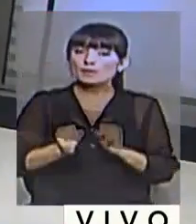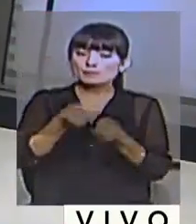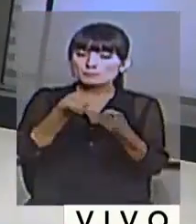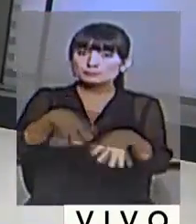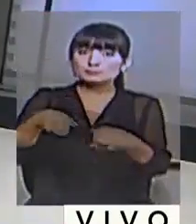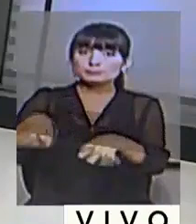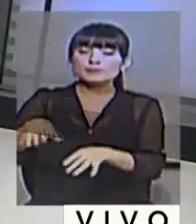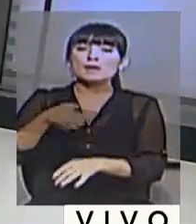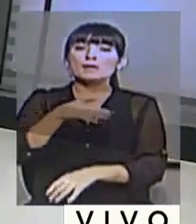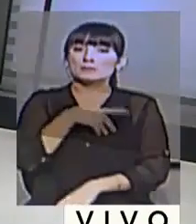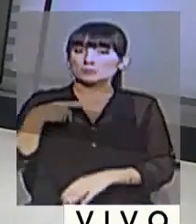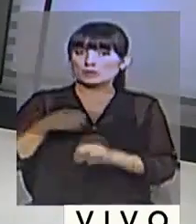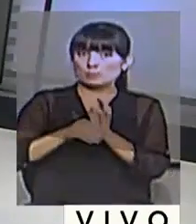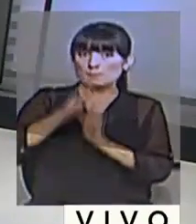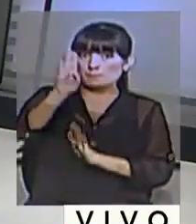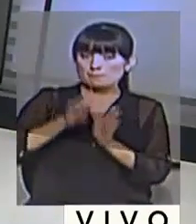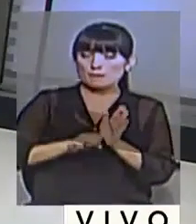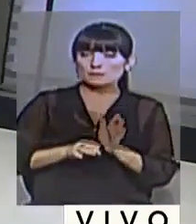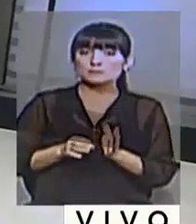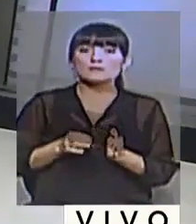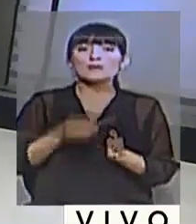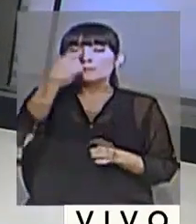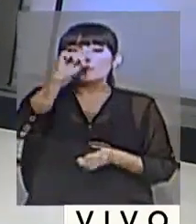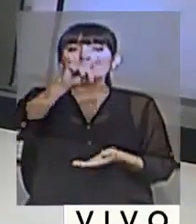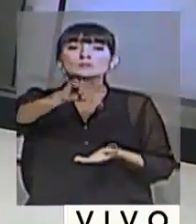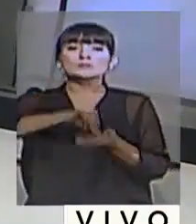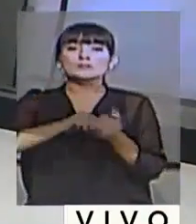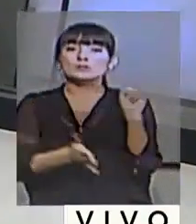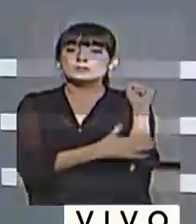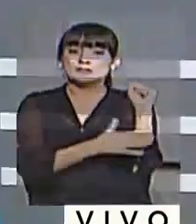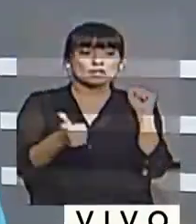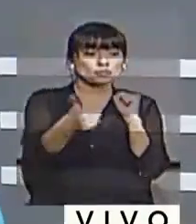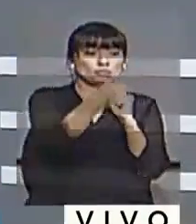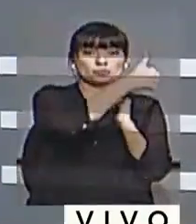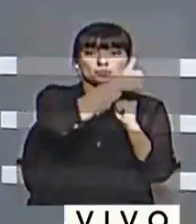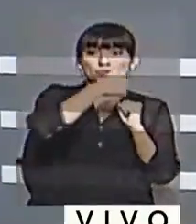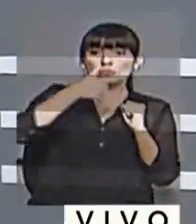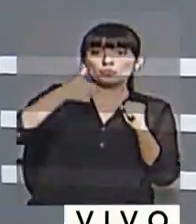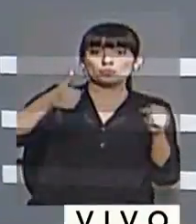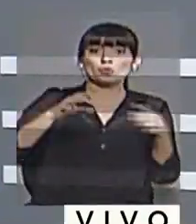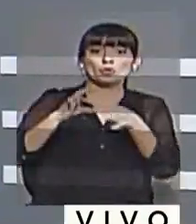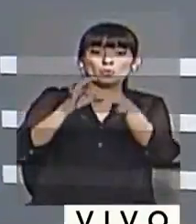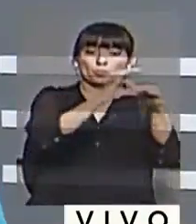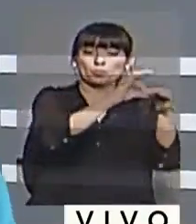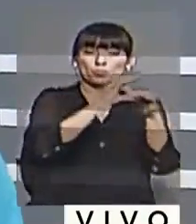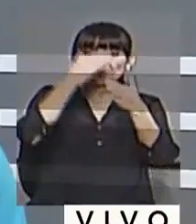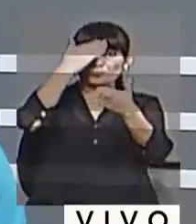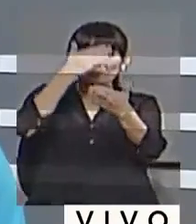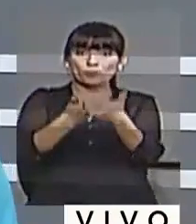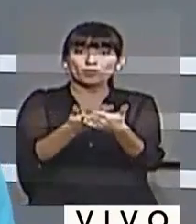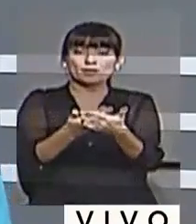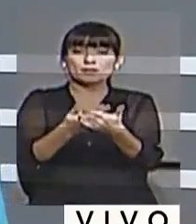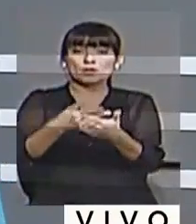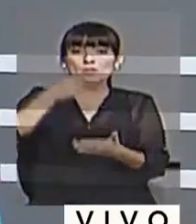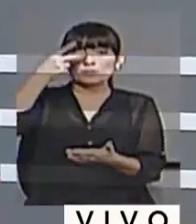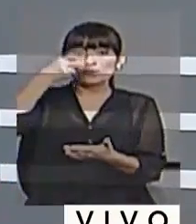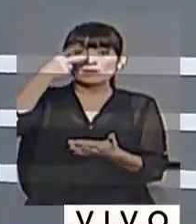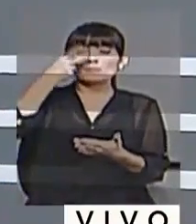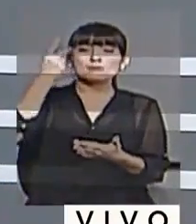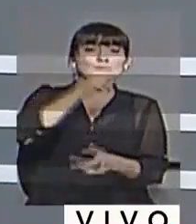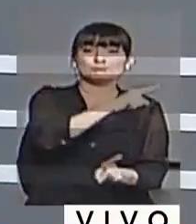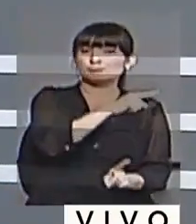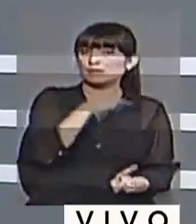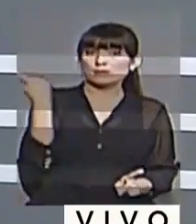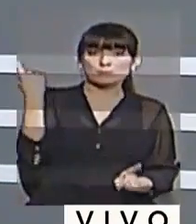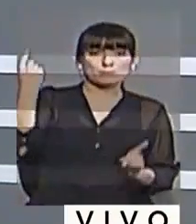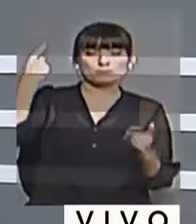La centroizquierda, todos nosotros enfrentados al escenario de noviembre, perdemos respecto de la derecha. Y eso hay